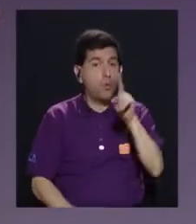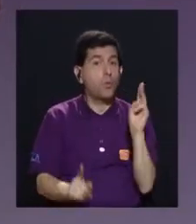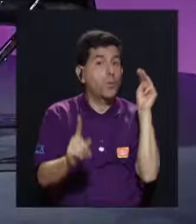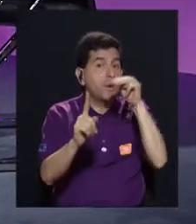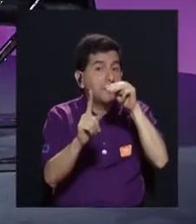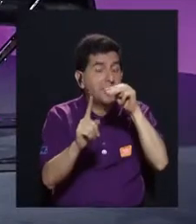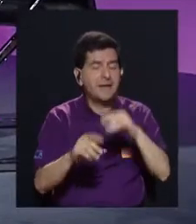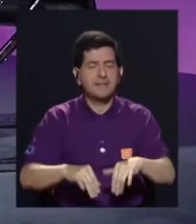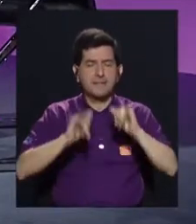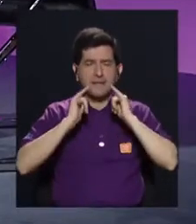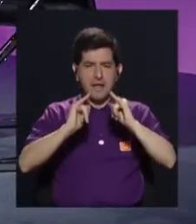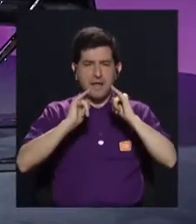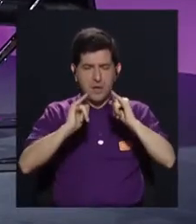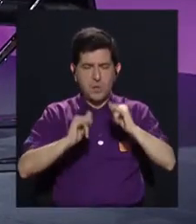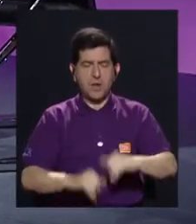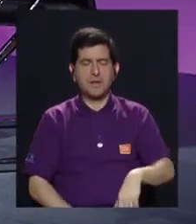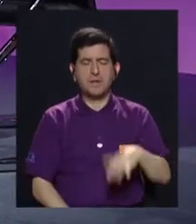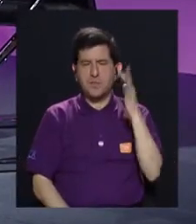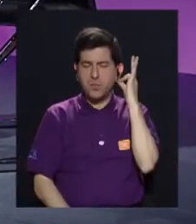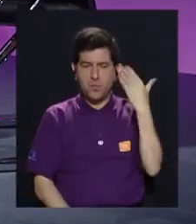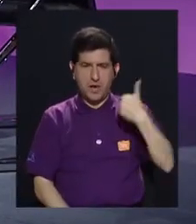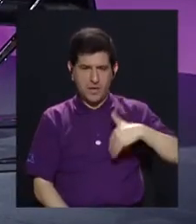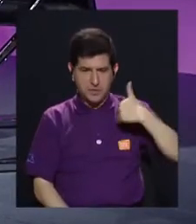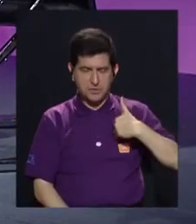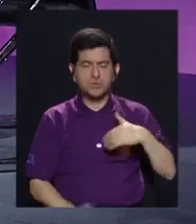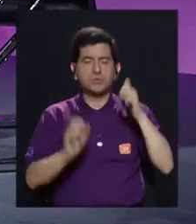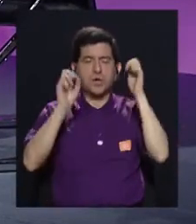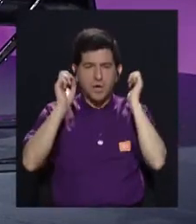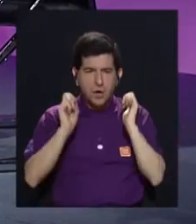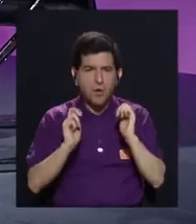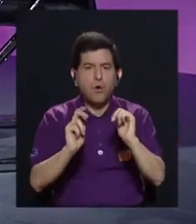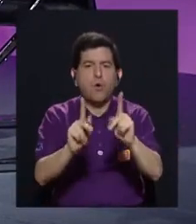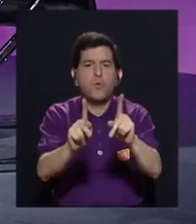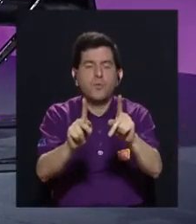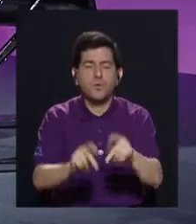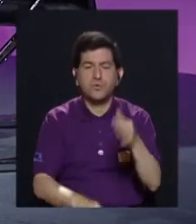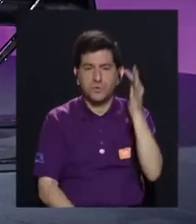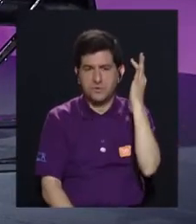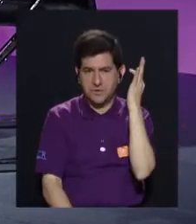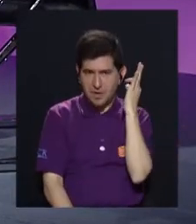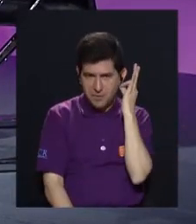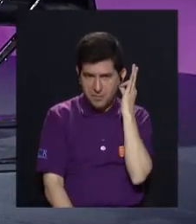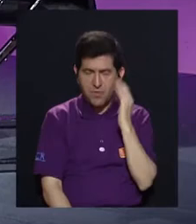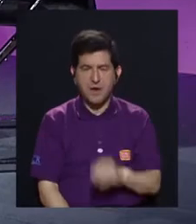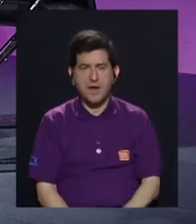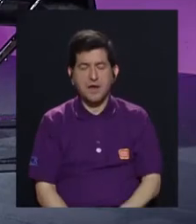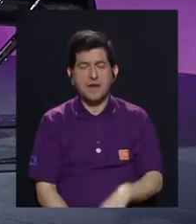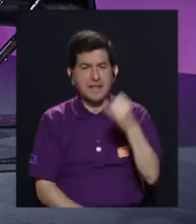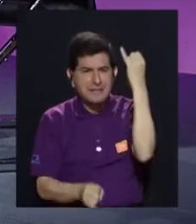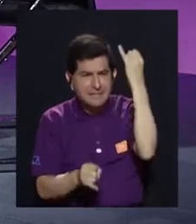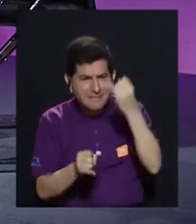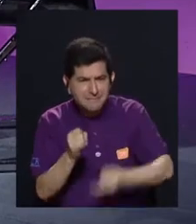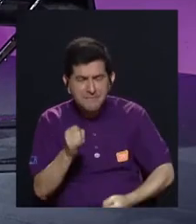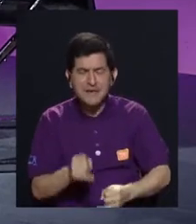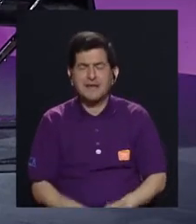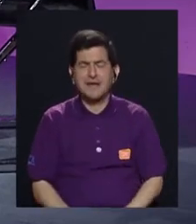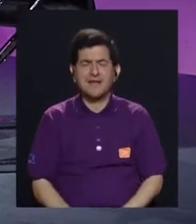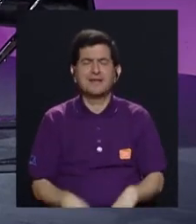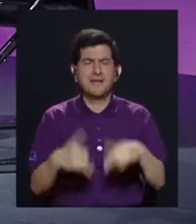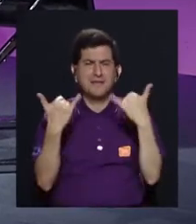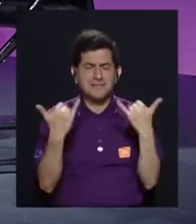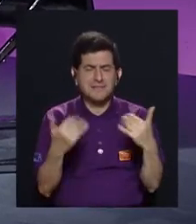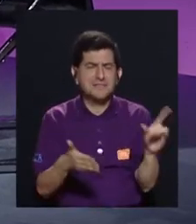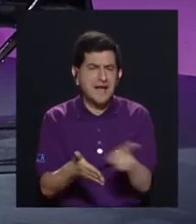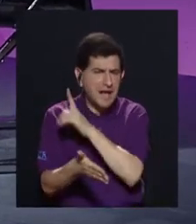entre las mujeres y los hombres y las oportunidades para las mujeres acabando con la discriminación en